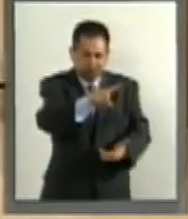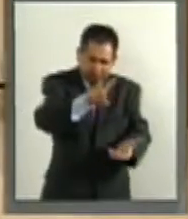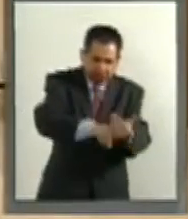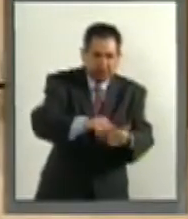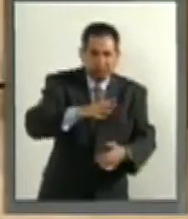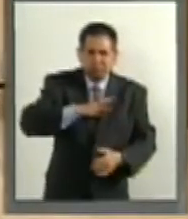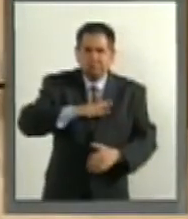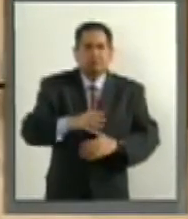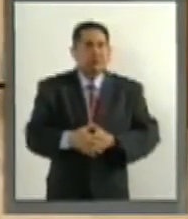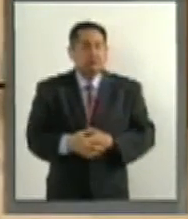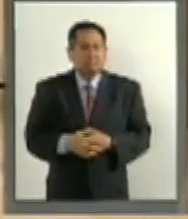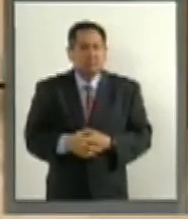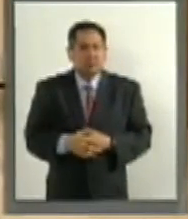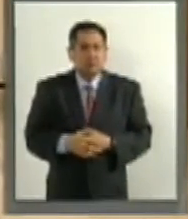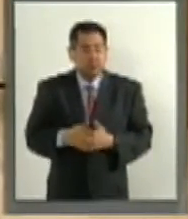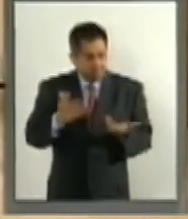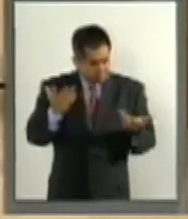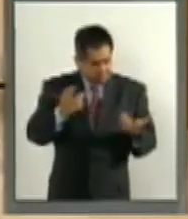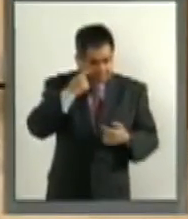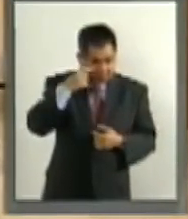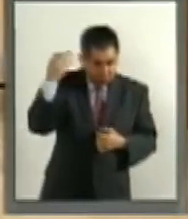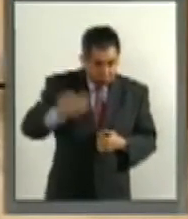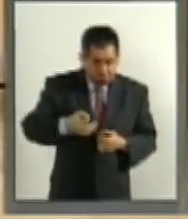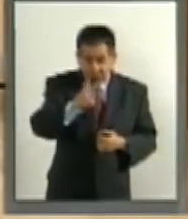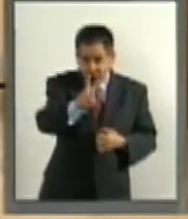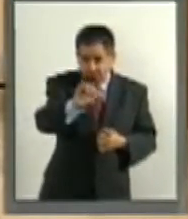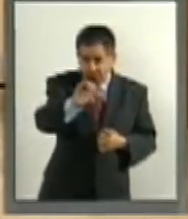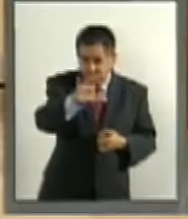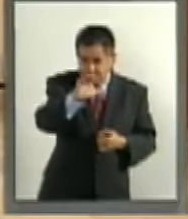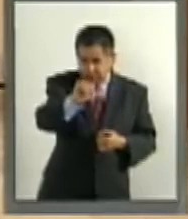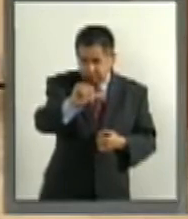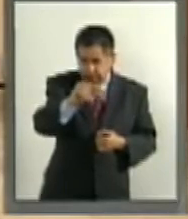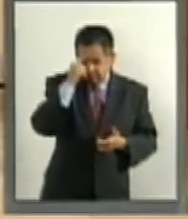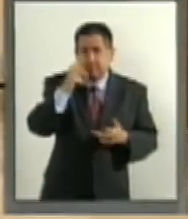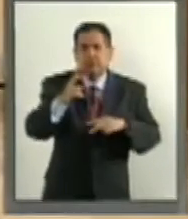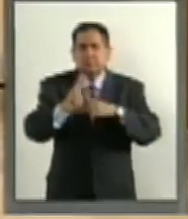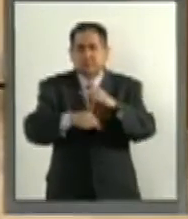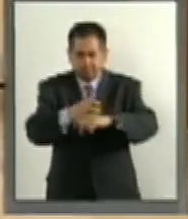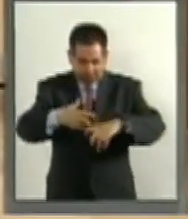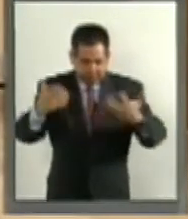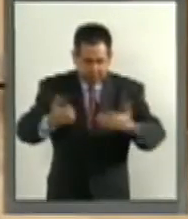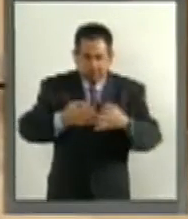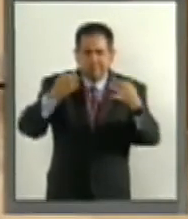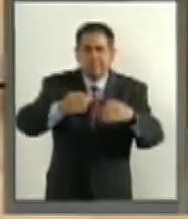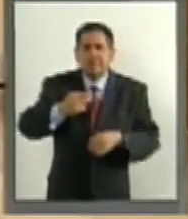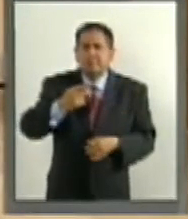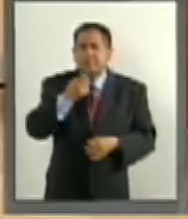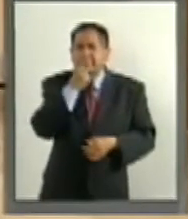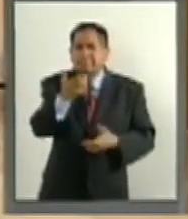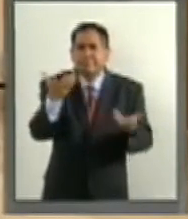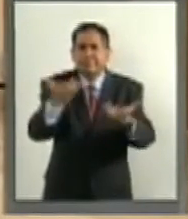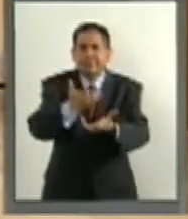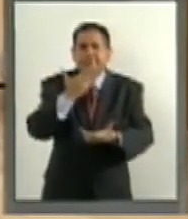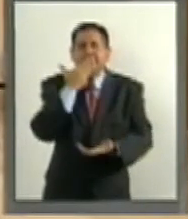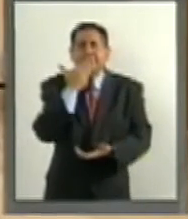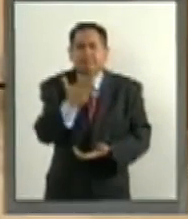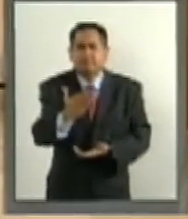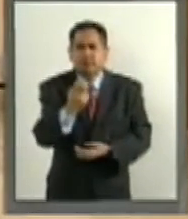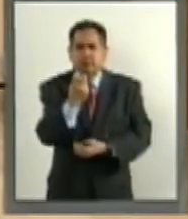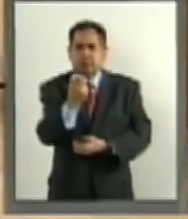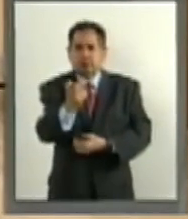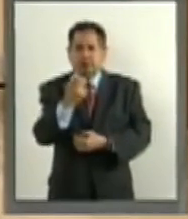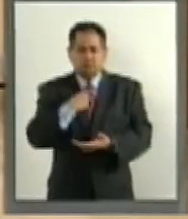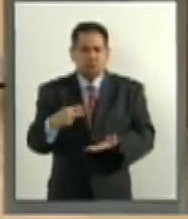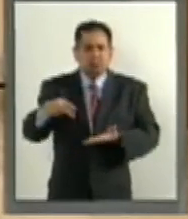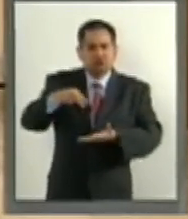Si vamos a estar en contra de la violencia política en contra de las mujeres, hay que actuar en consecuencia. Y a eso vengo hoy